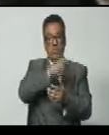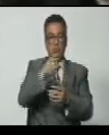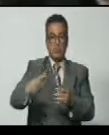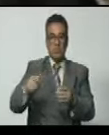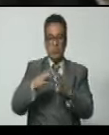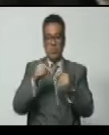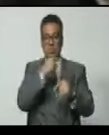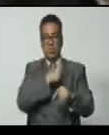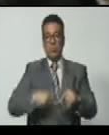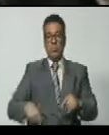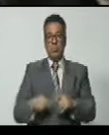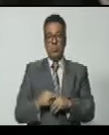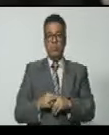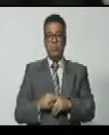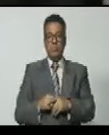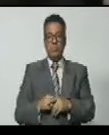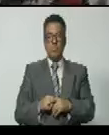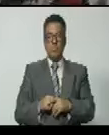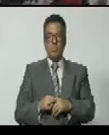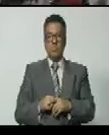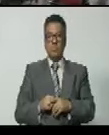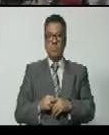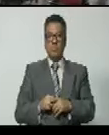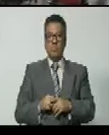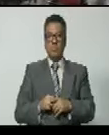Es todo, señor presidente.